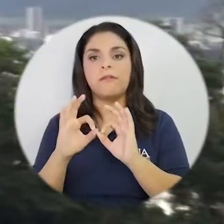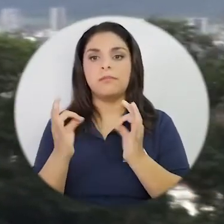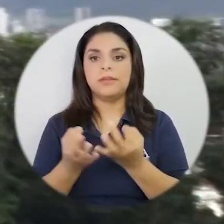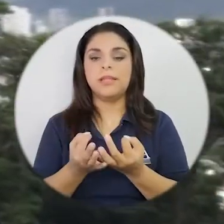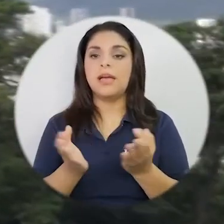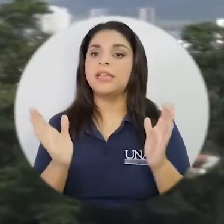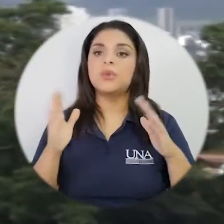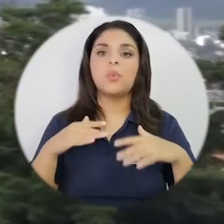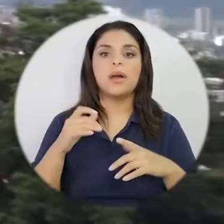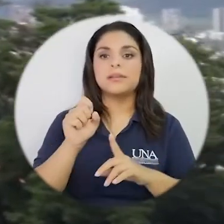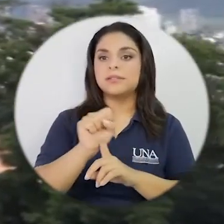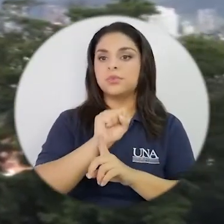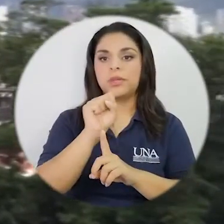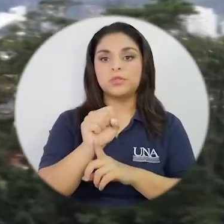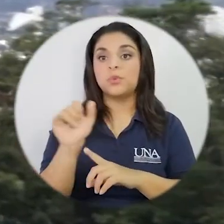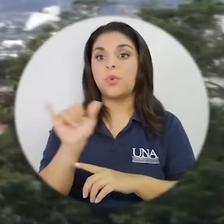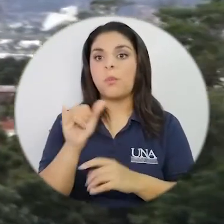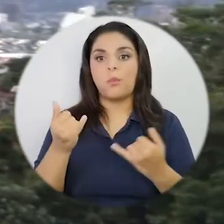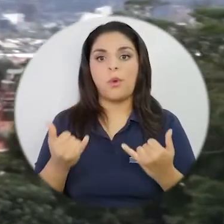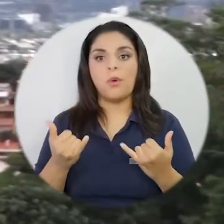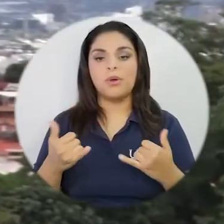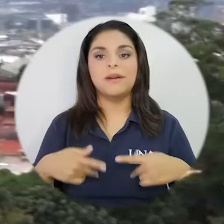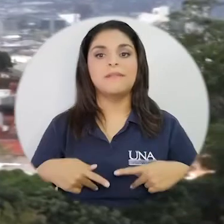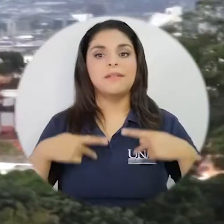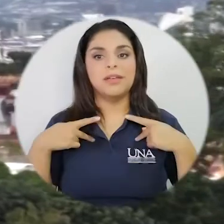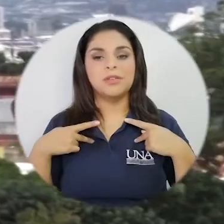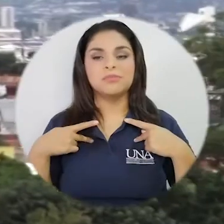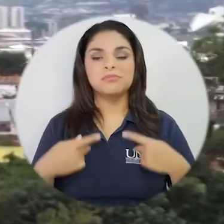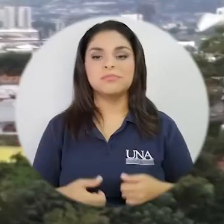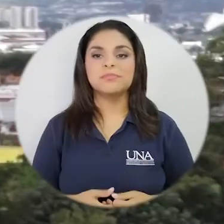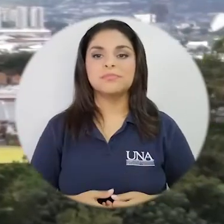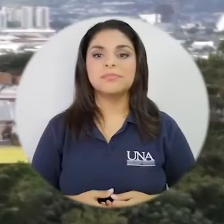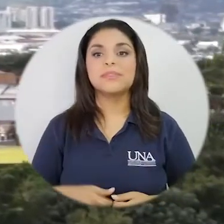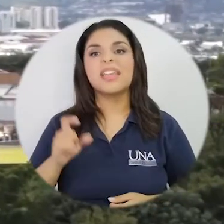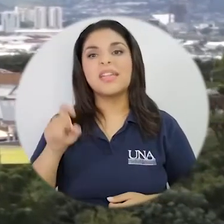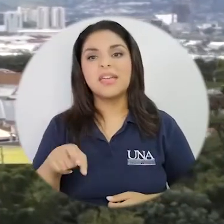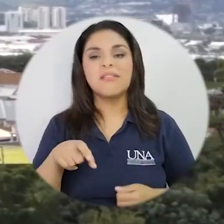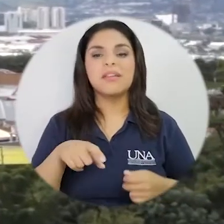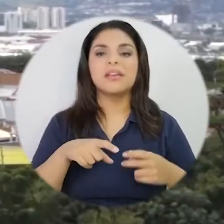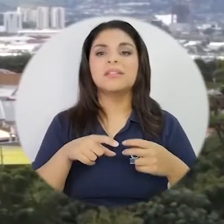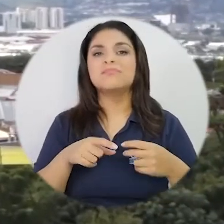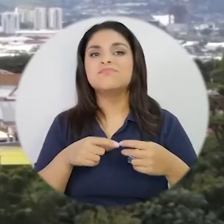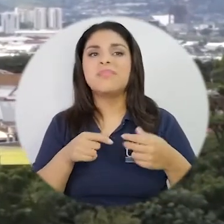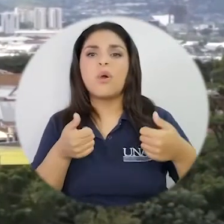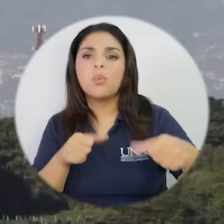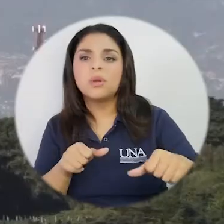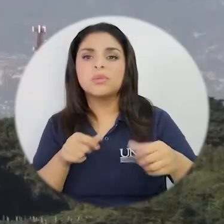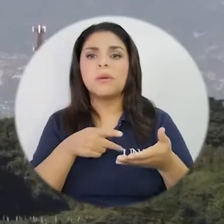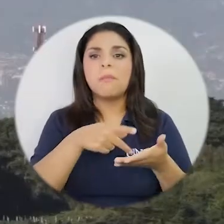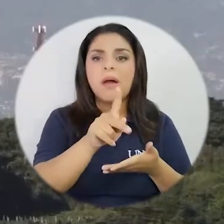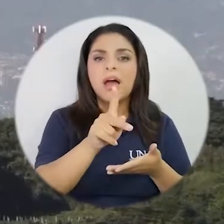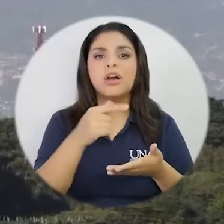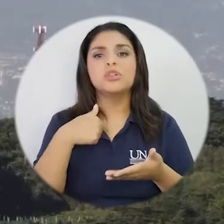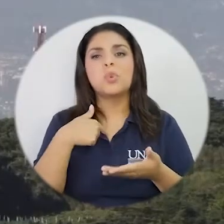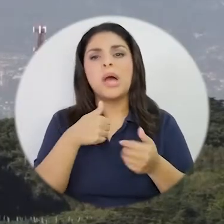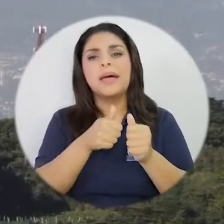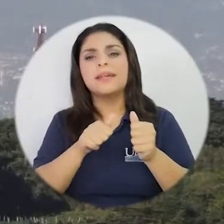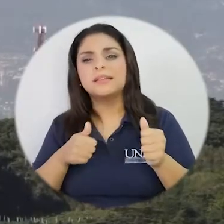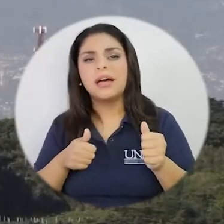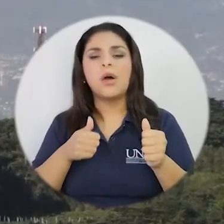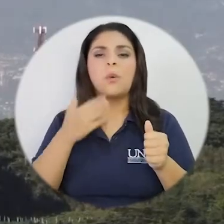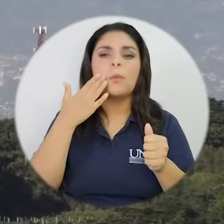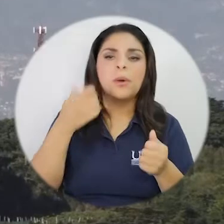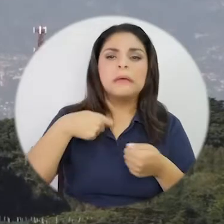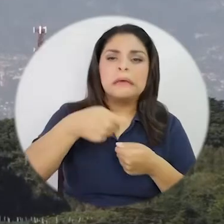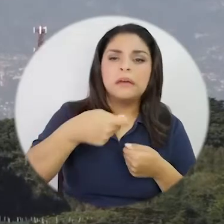núcleo familiar, y no tengamos una situación como la que estamos viviendo ahora, que se tienen que estar haciendo arreglos de pago, tiene que haber una moratoria.